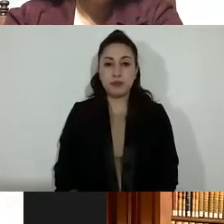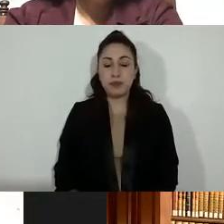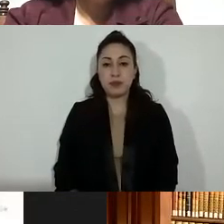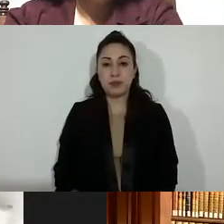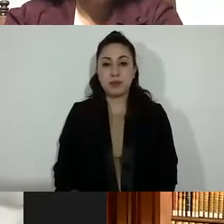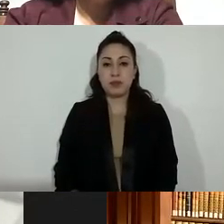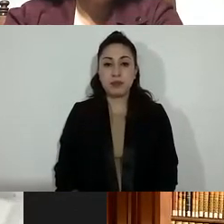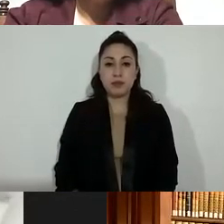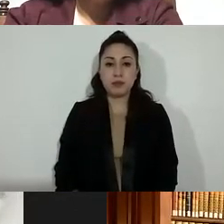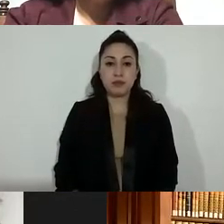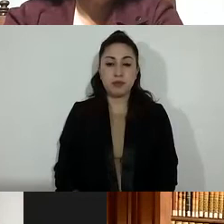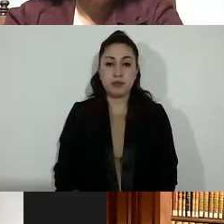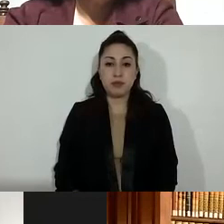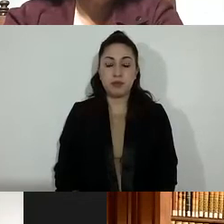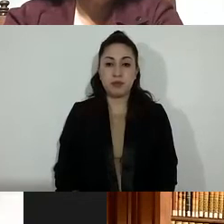Gracias, secretaria.